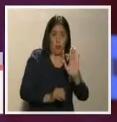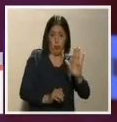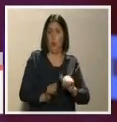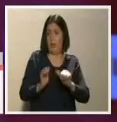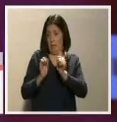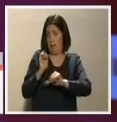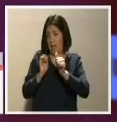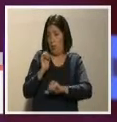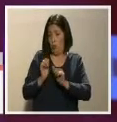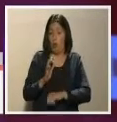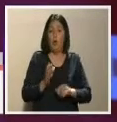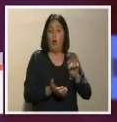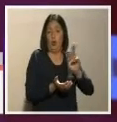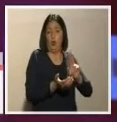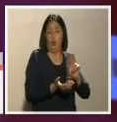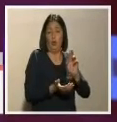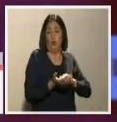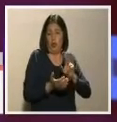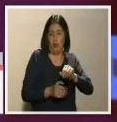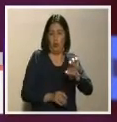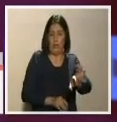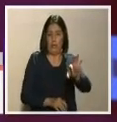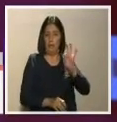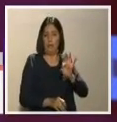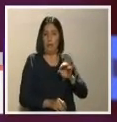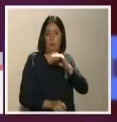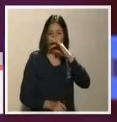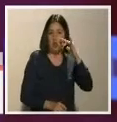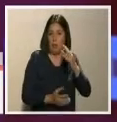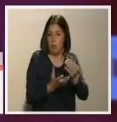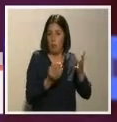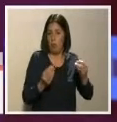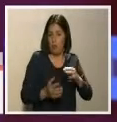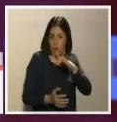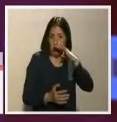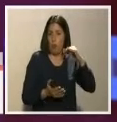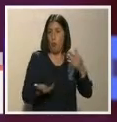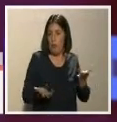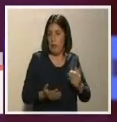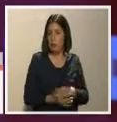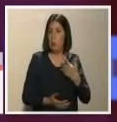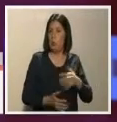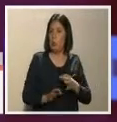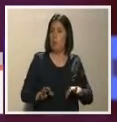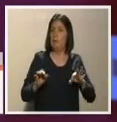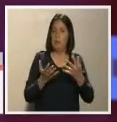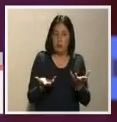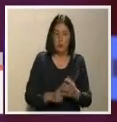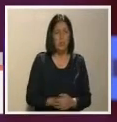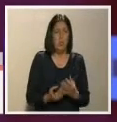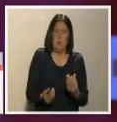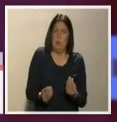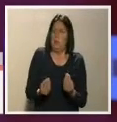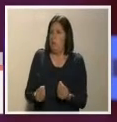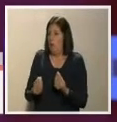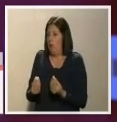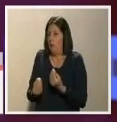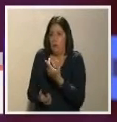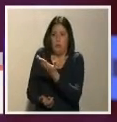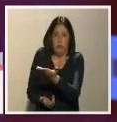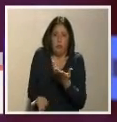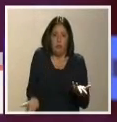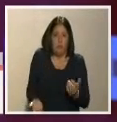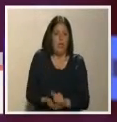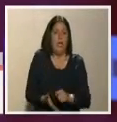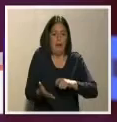es socio se ha encontrado droga, droga en cantidades importantes? ¿Cómo es posible que usted